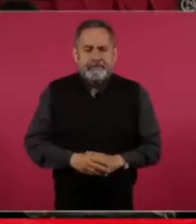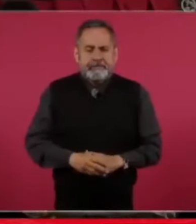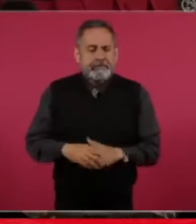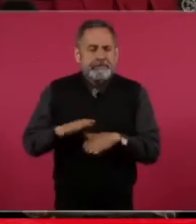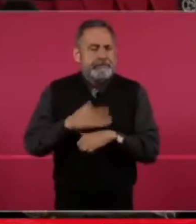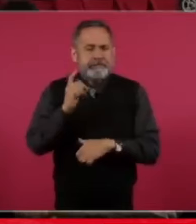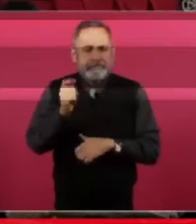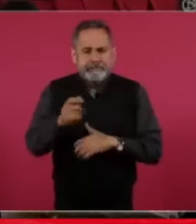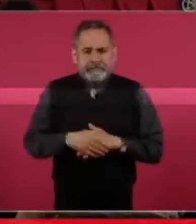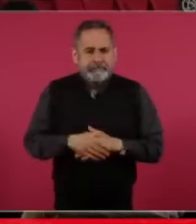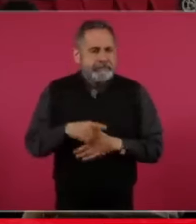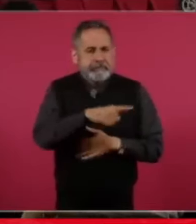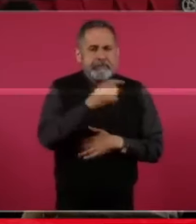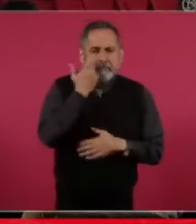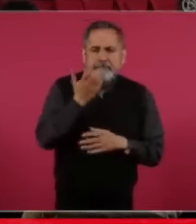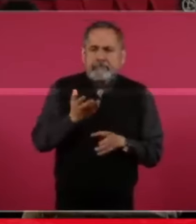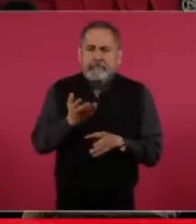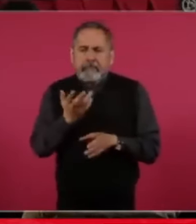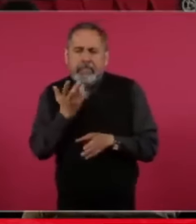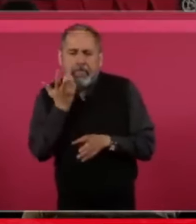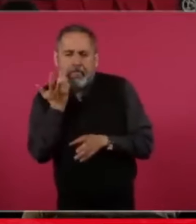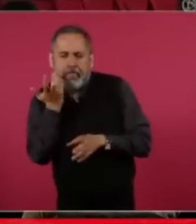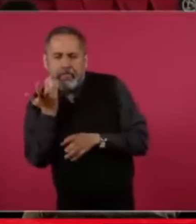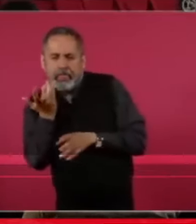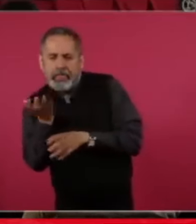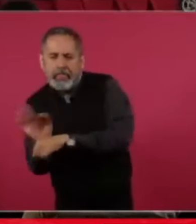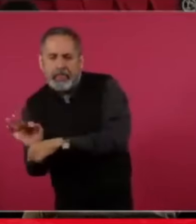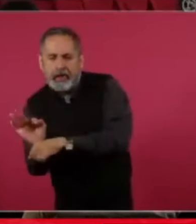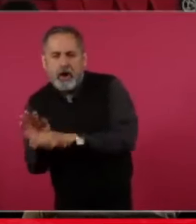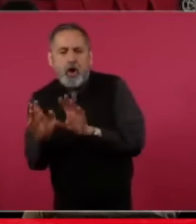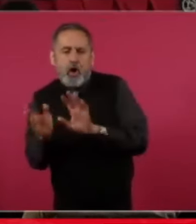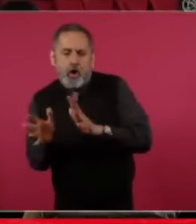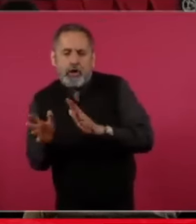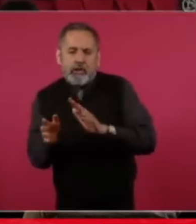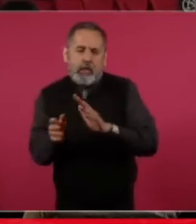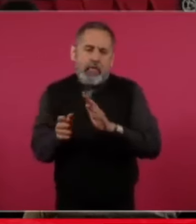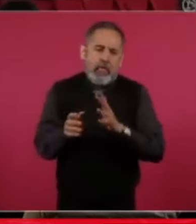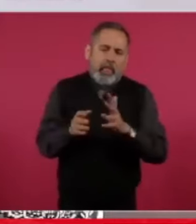se inclinan mucho de un lado o de otro.